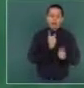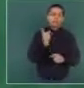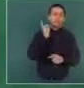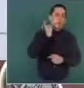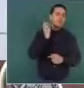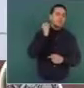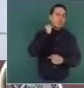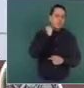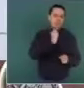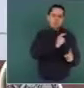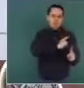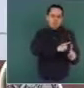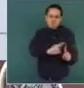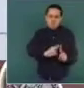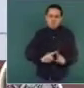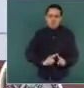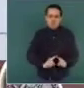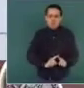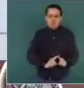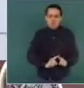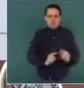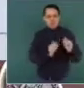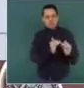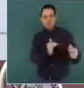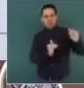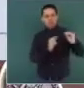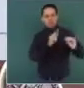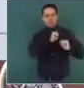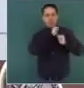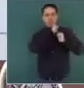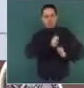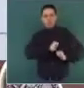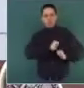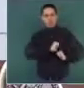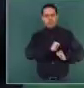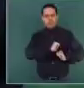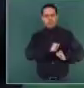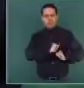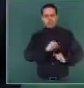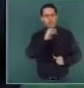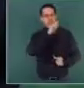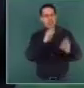a funcionarios públicos,